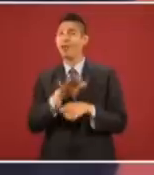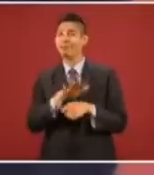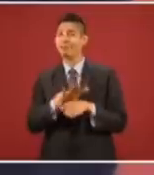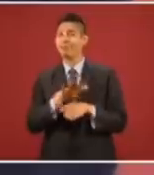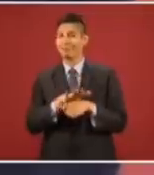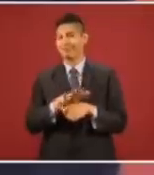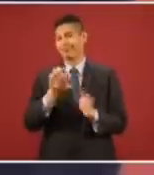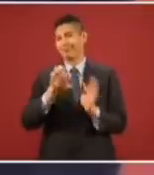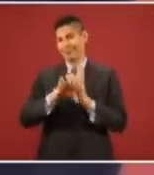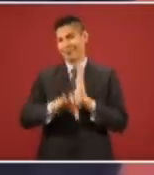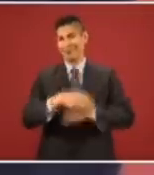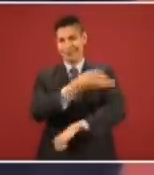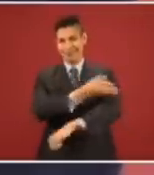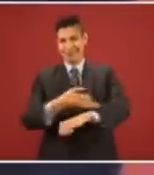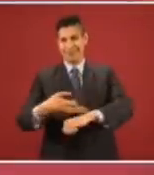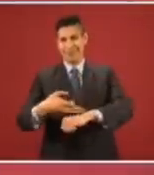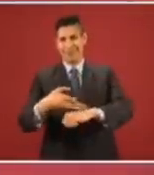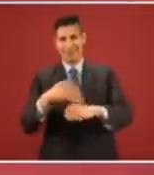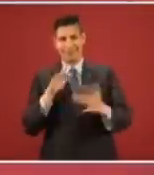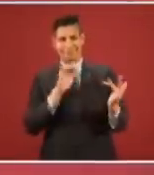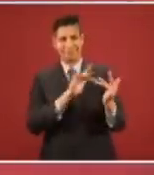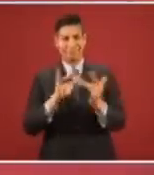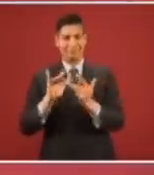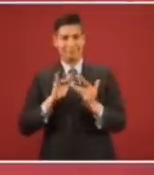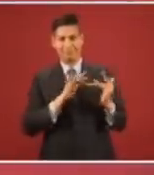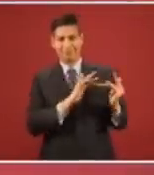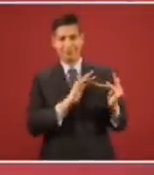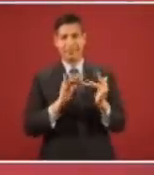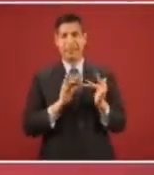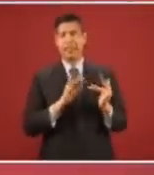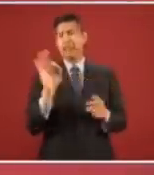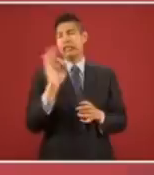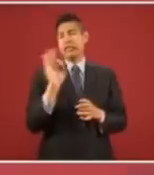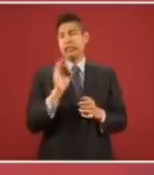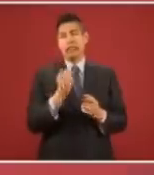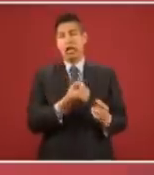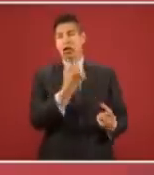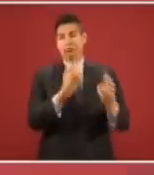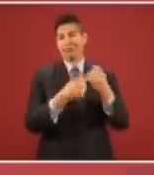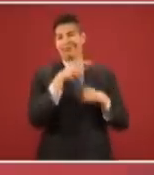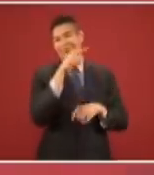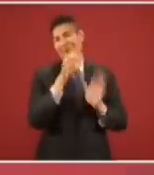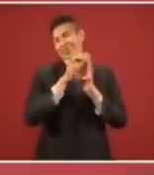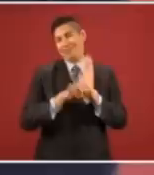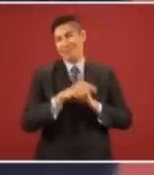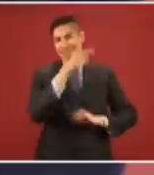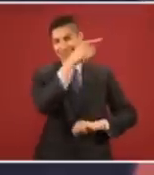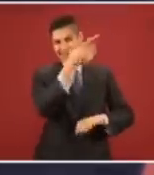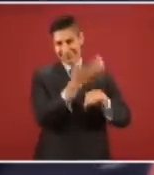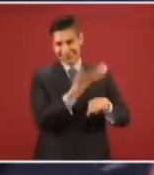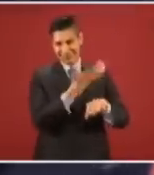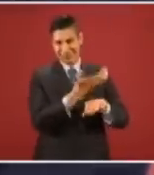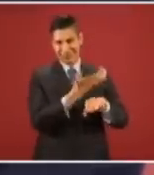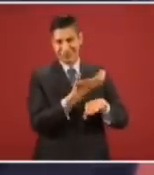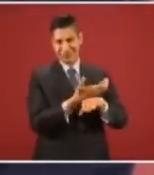con familiares. O sea, cuando ya hay familias en Estados Unidos, ayer